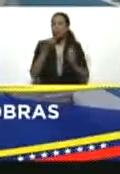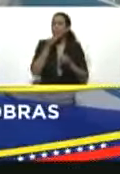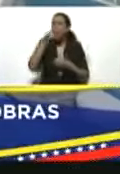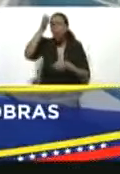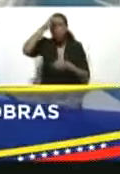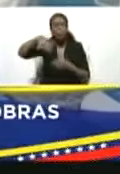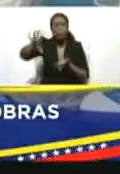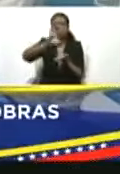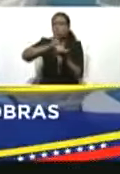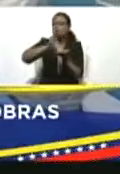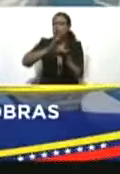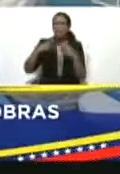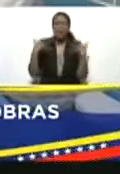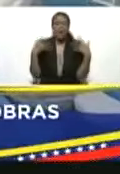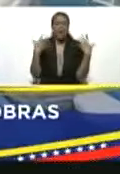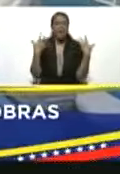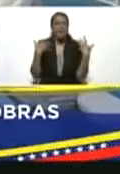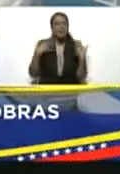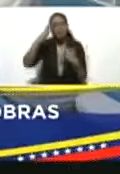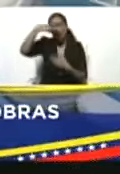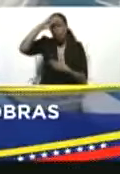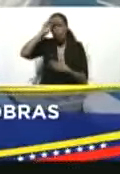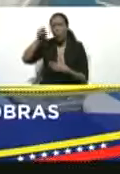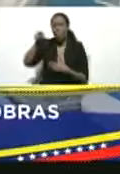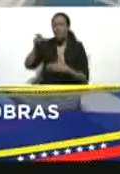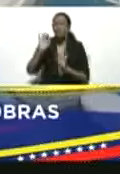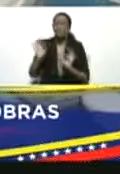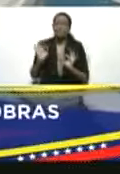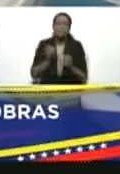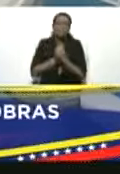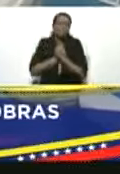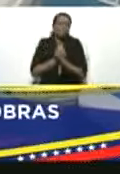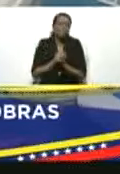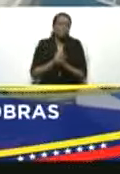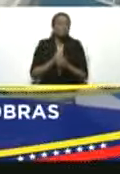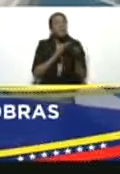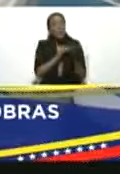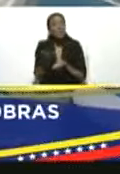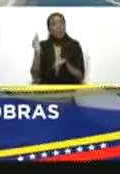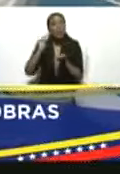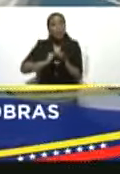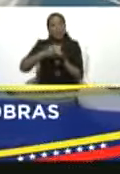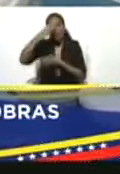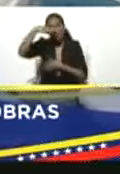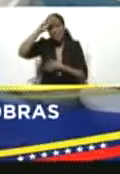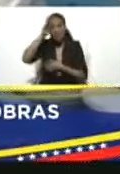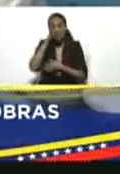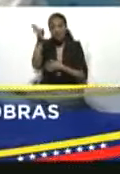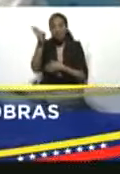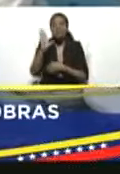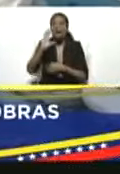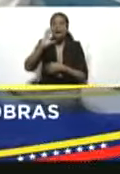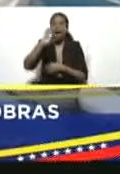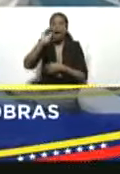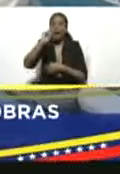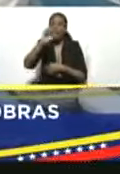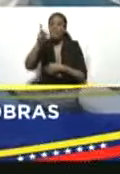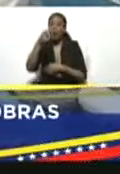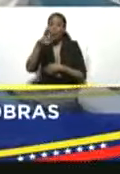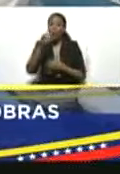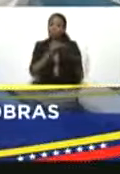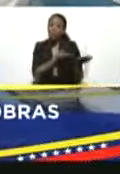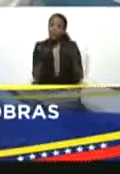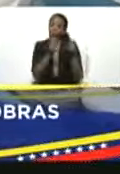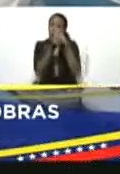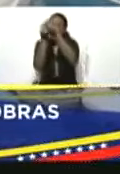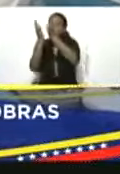hermosa gente muy alegre hospitalaria muy querida se le invita nuevamente a visitar camy vamos a ir cuando vayas te invito